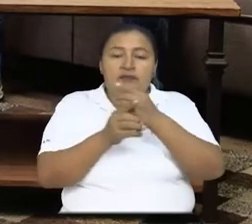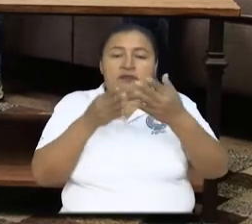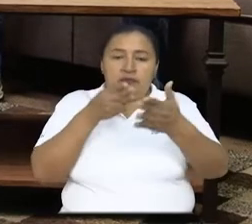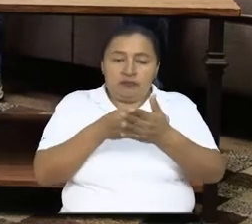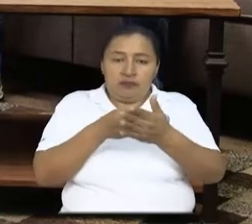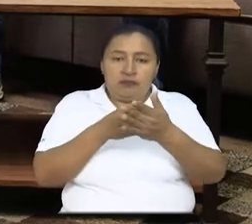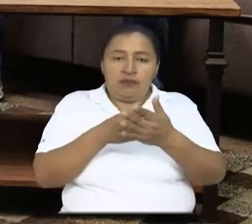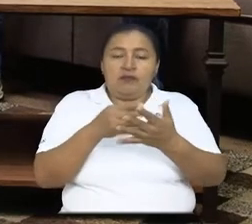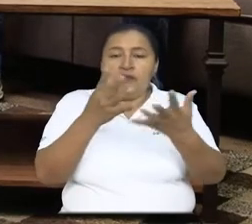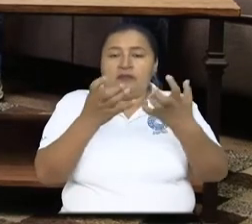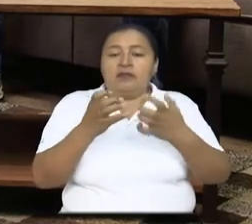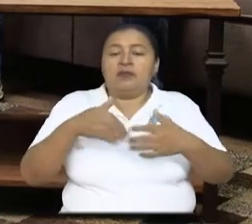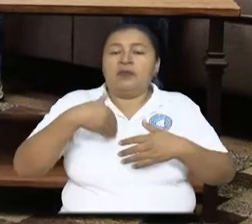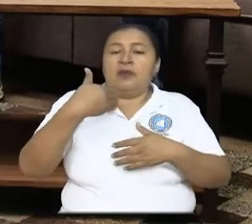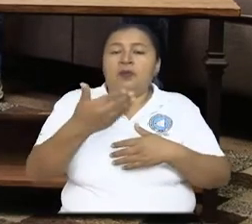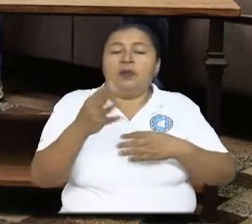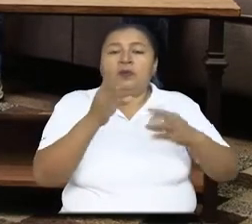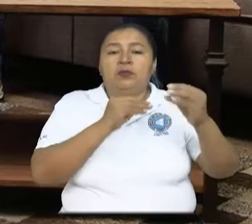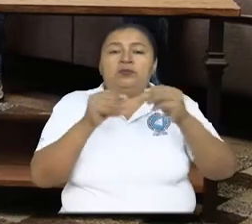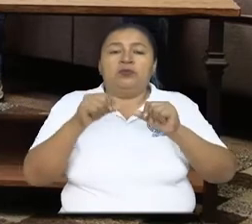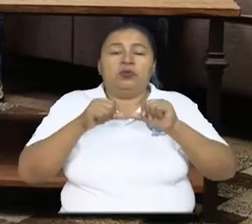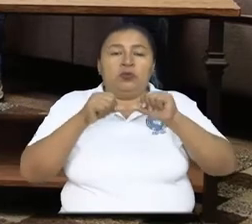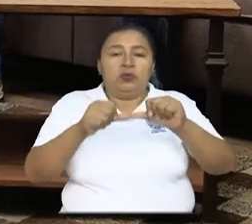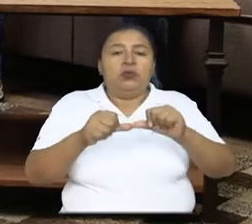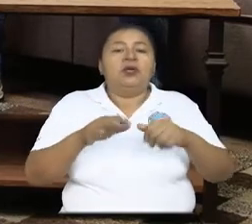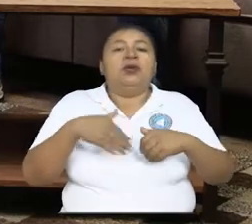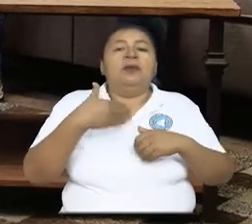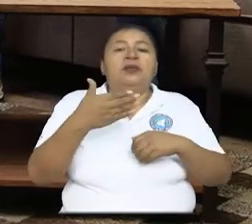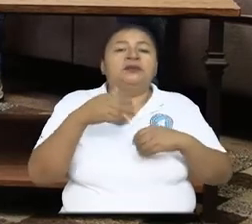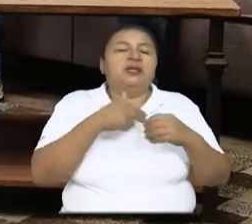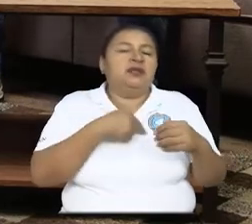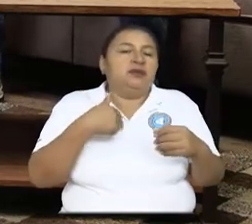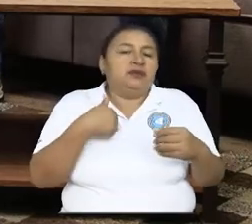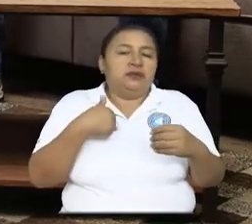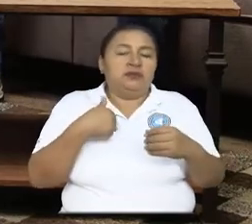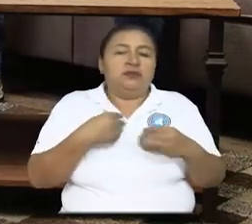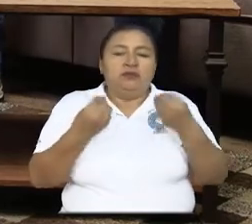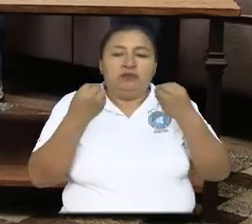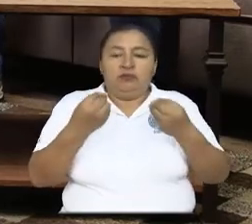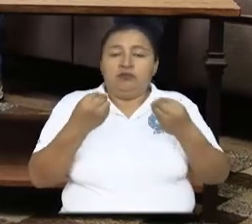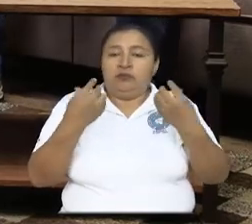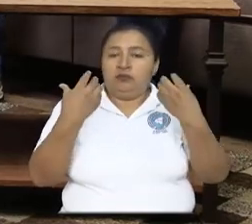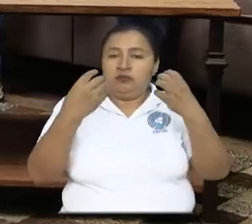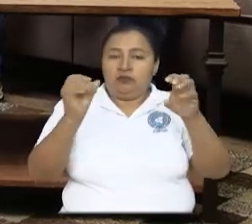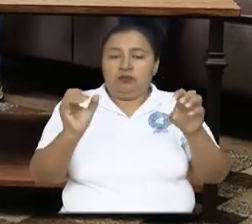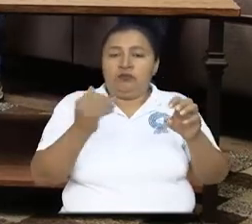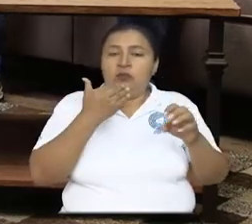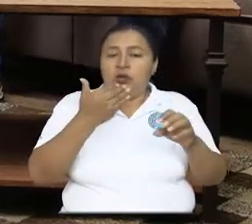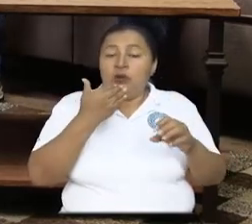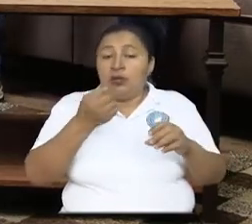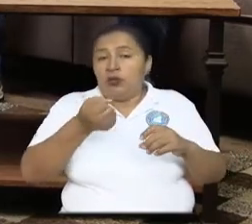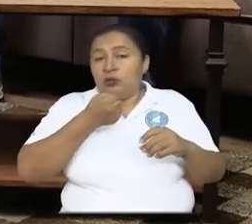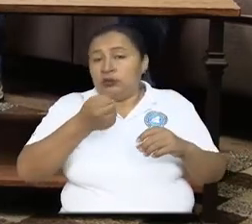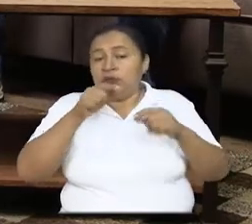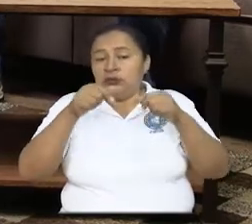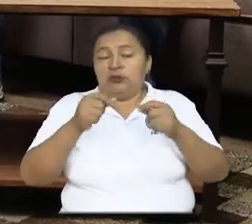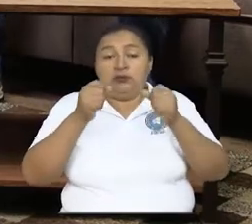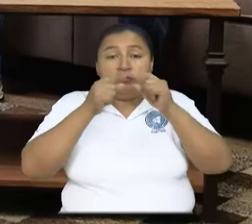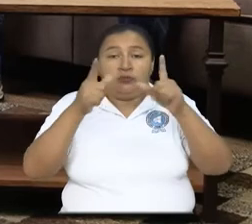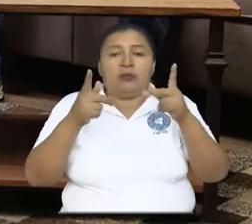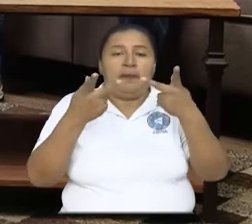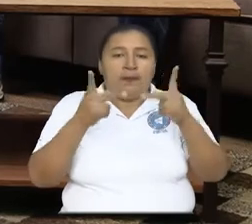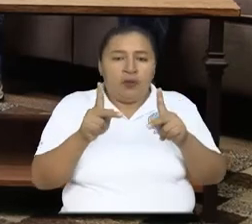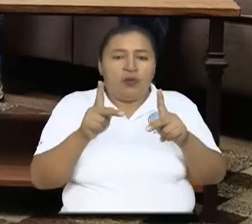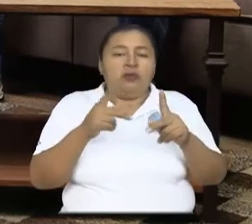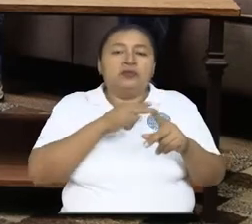y quiero que nos comenten lo que sigue no únicamente hay bastantes buenas nuevas que nos terminan de asombrar pero